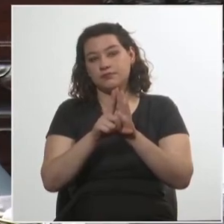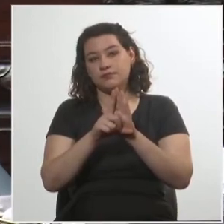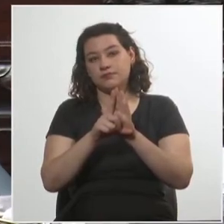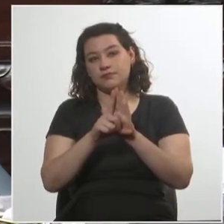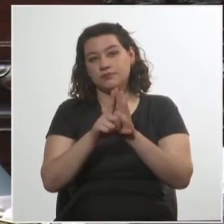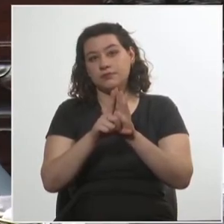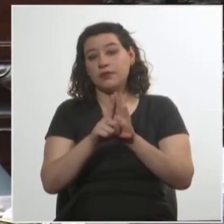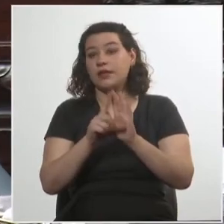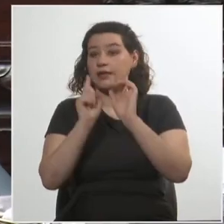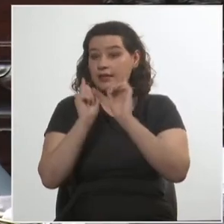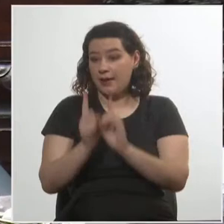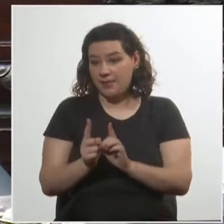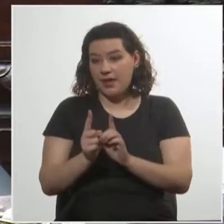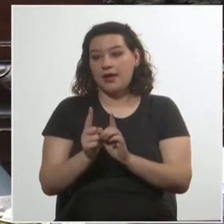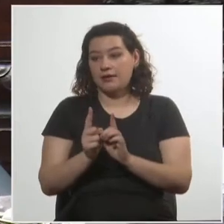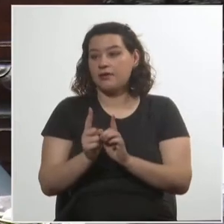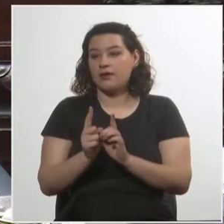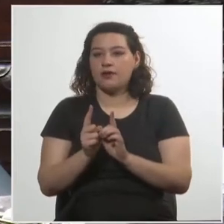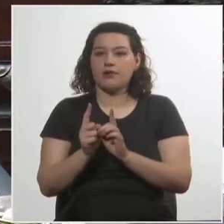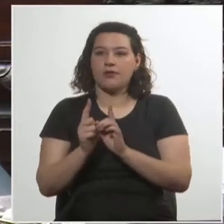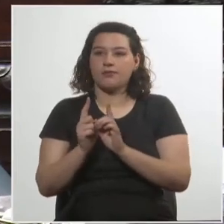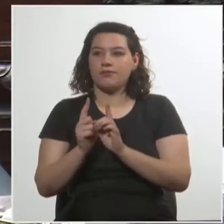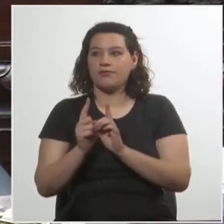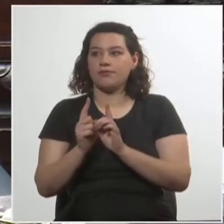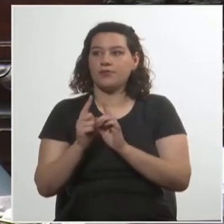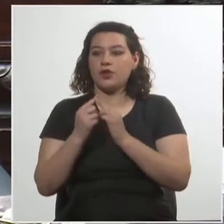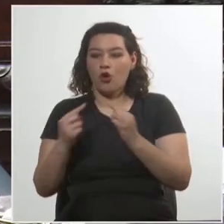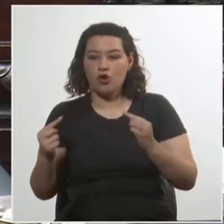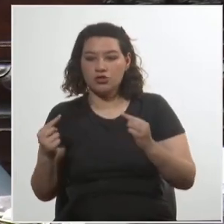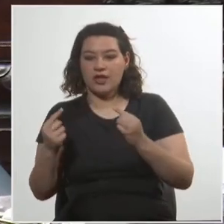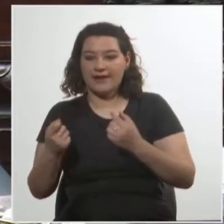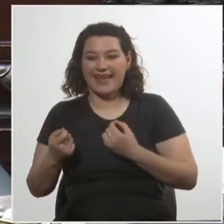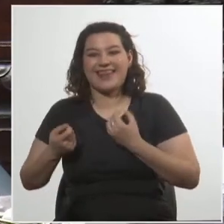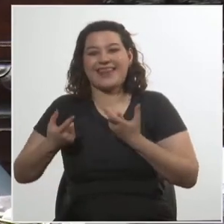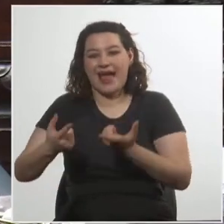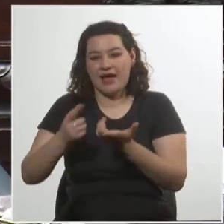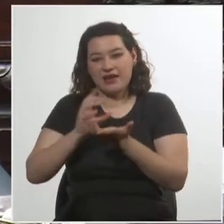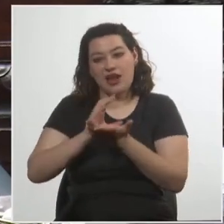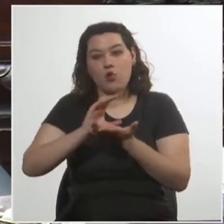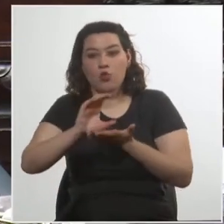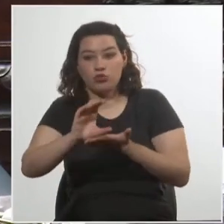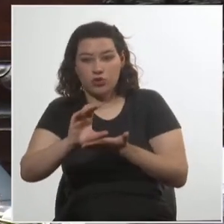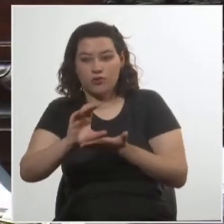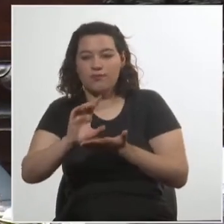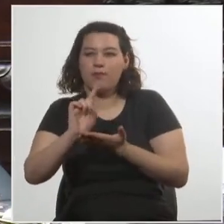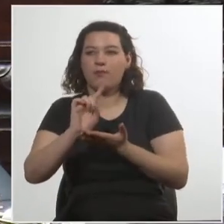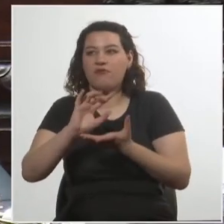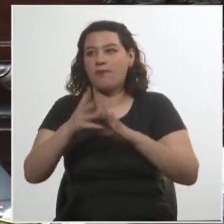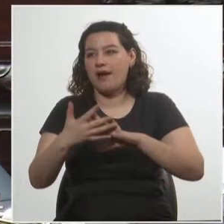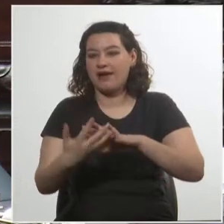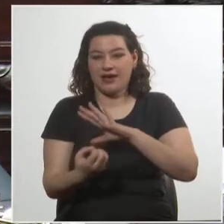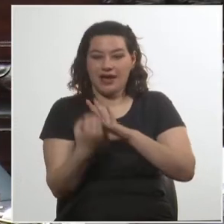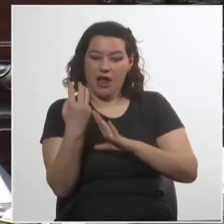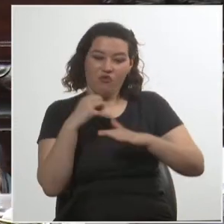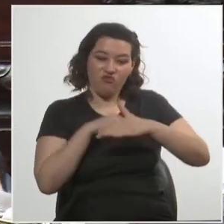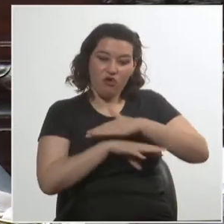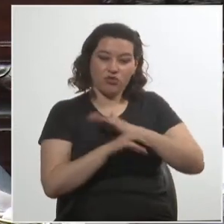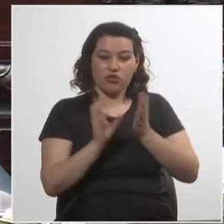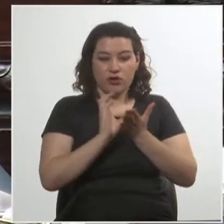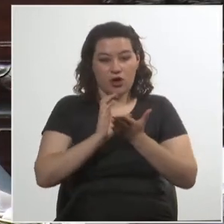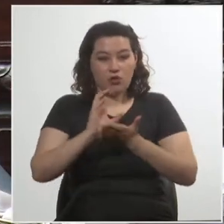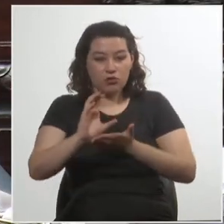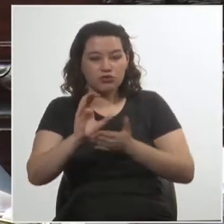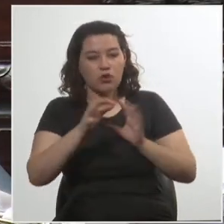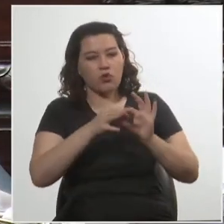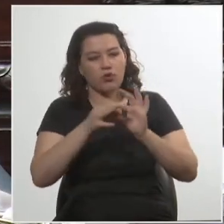avalan este fondo que se crea que aportan recursos que promueven recursos estriba un concepto y